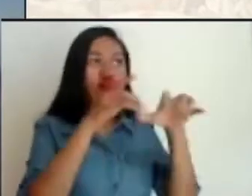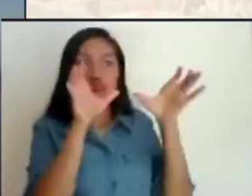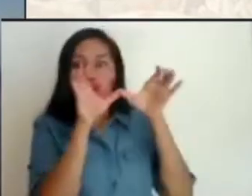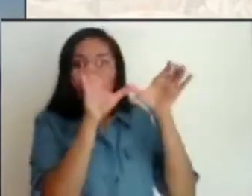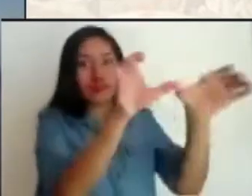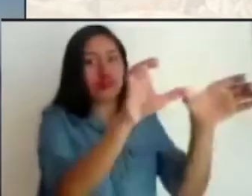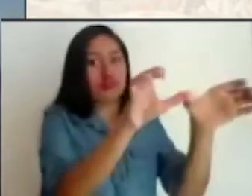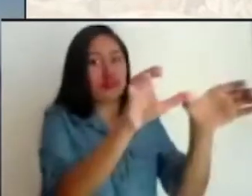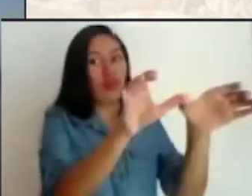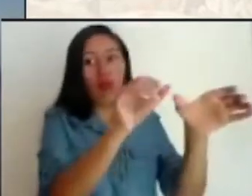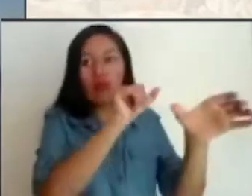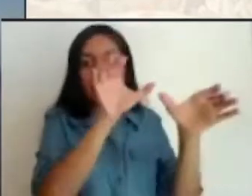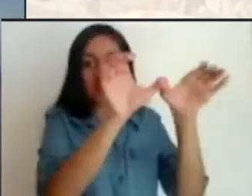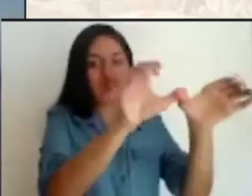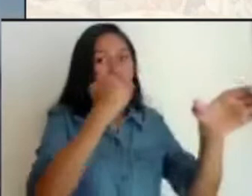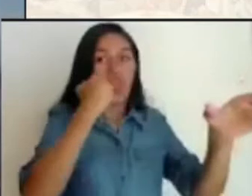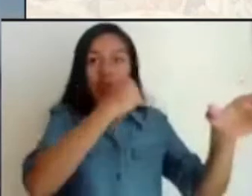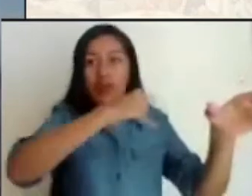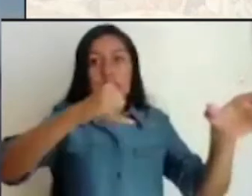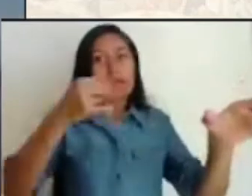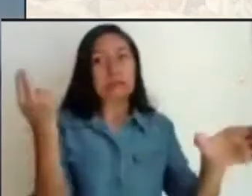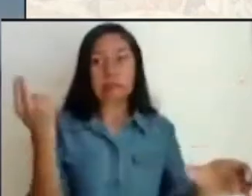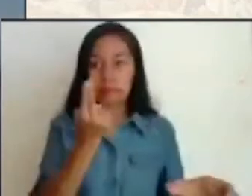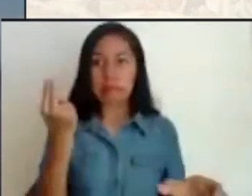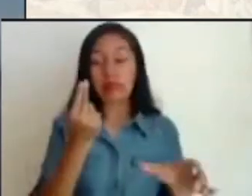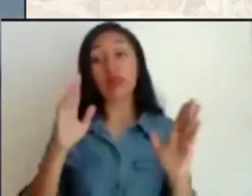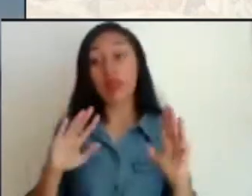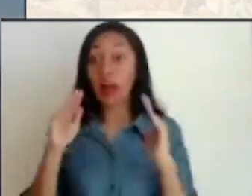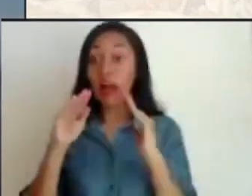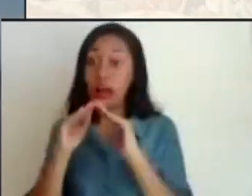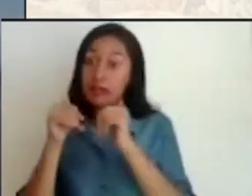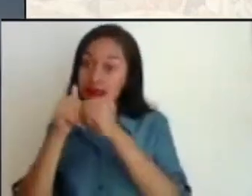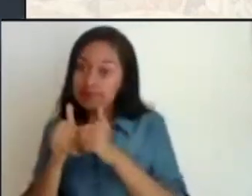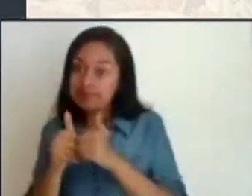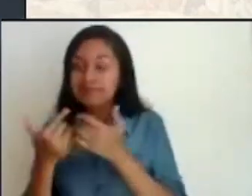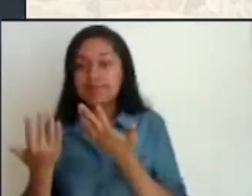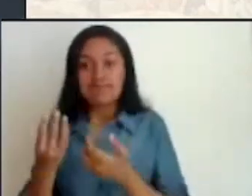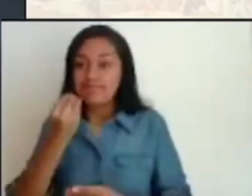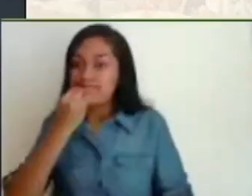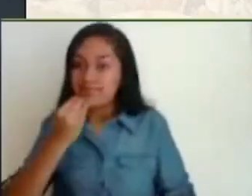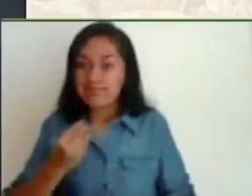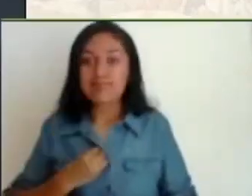Fue dotado un aislamiento particular di sanitari addetti.